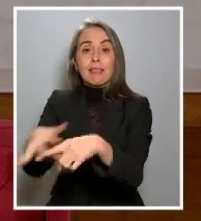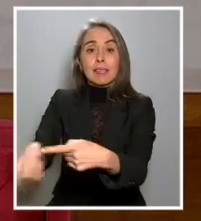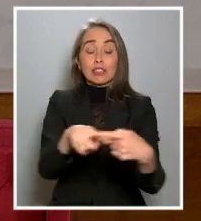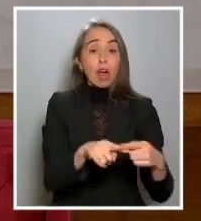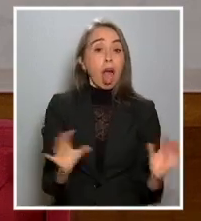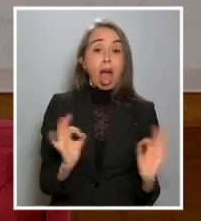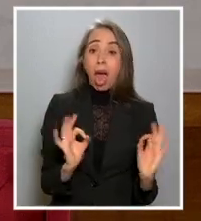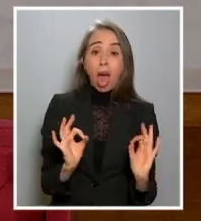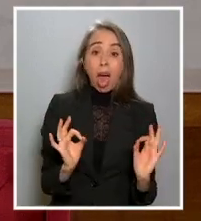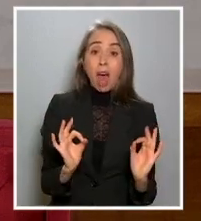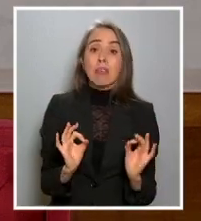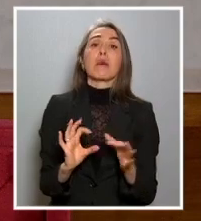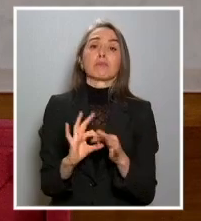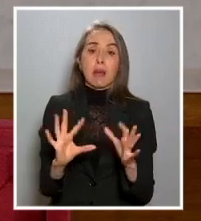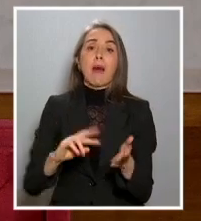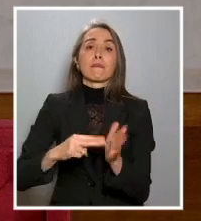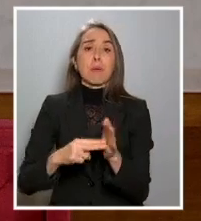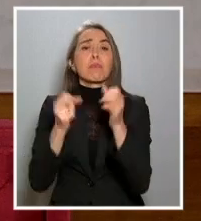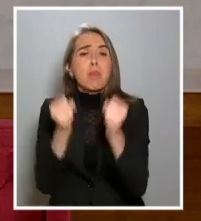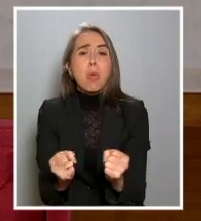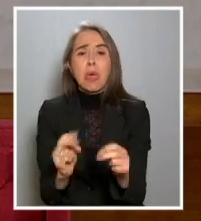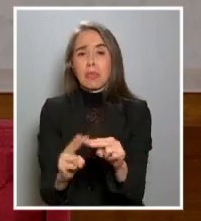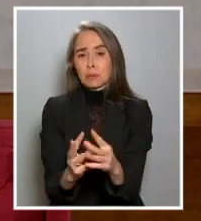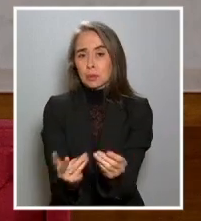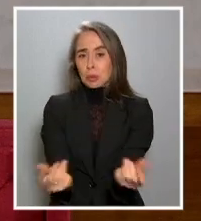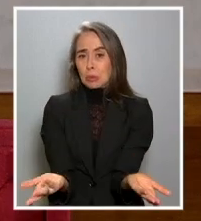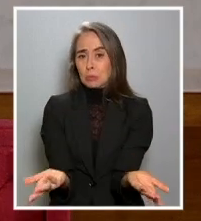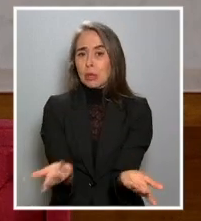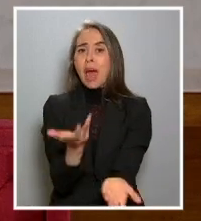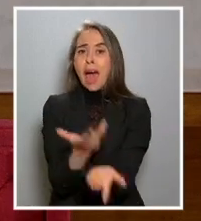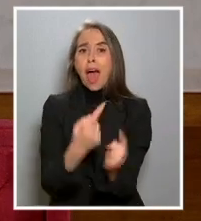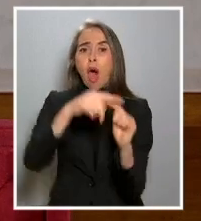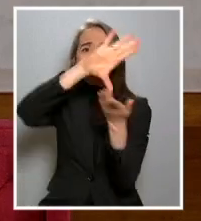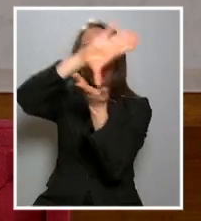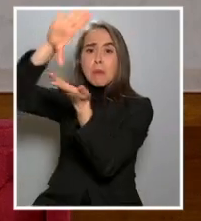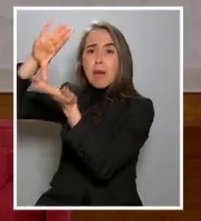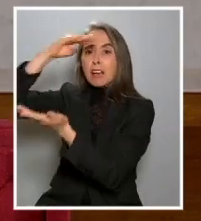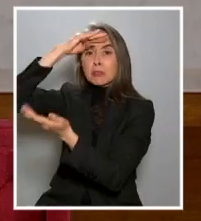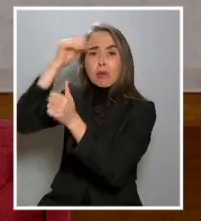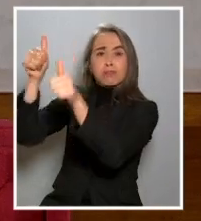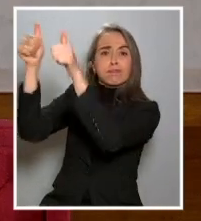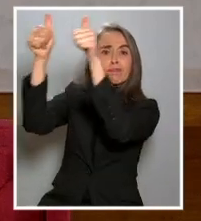tenemos un grave problema y eso podemos solucionarlo. Hay experiencia comparada exitosa.